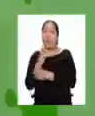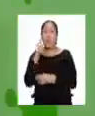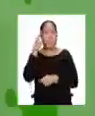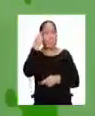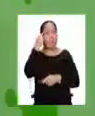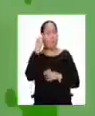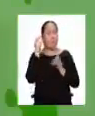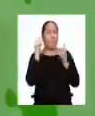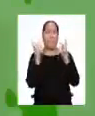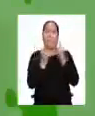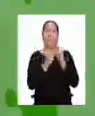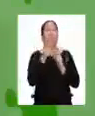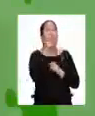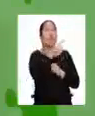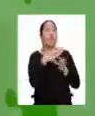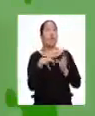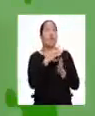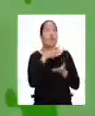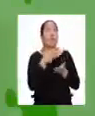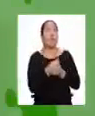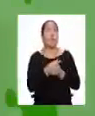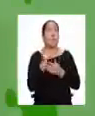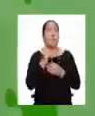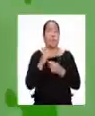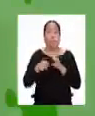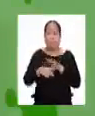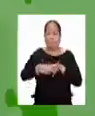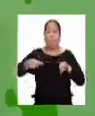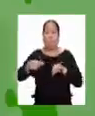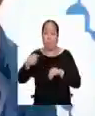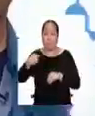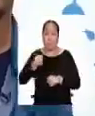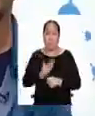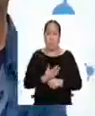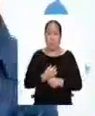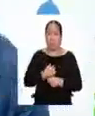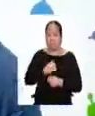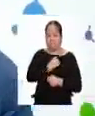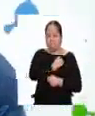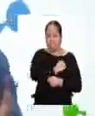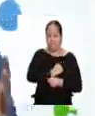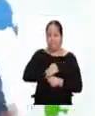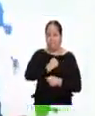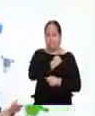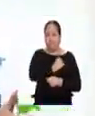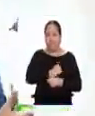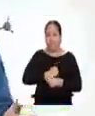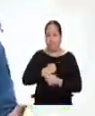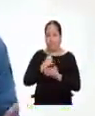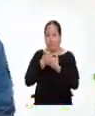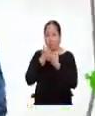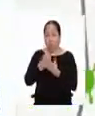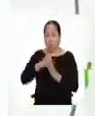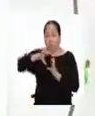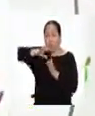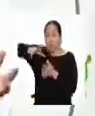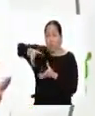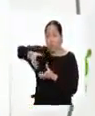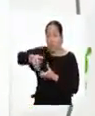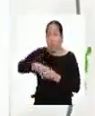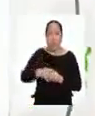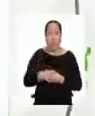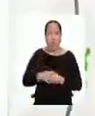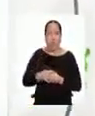perfecto. Haz todo eso, Diego, pero por favor no me desenchufes. Bueno, cerebro, lamentablemente por el bien del planeta y por el bien